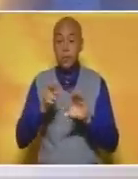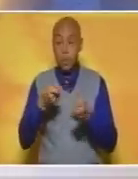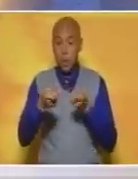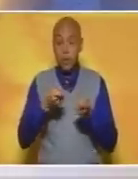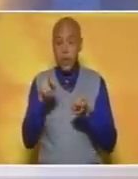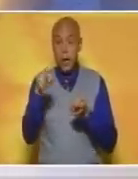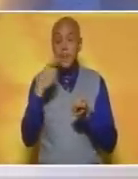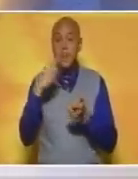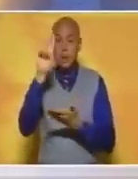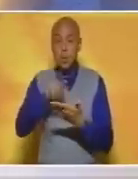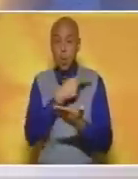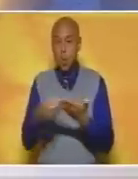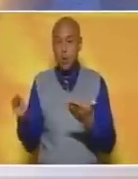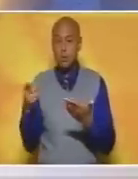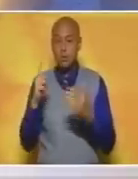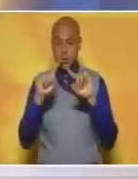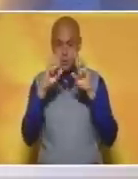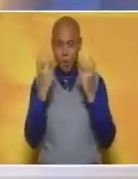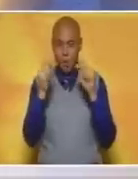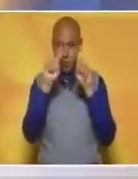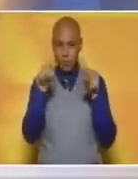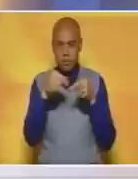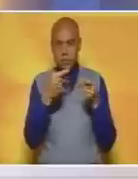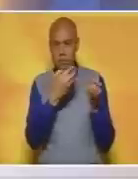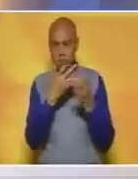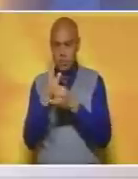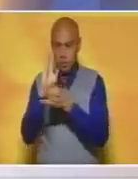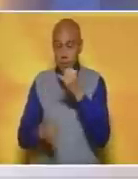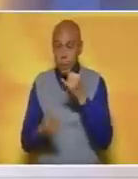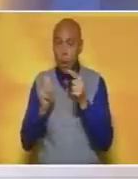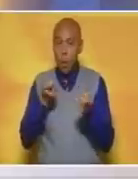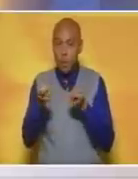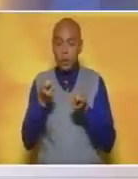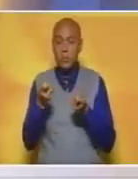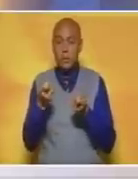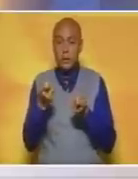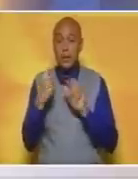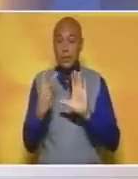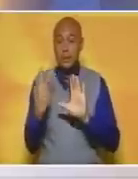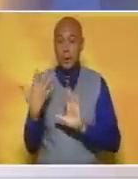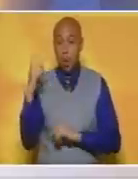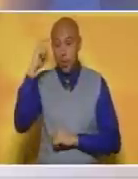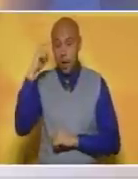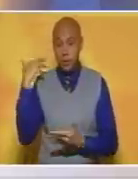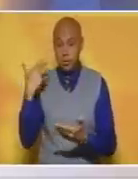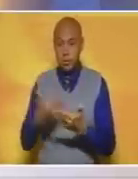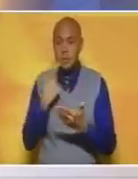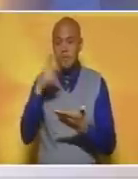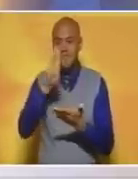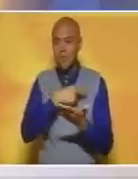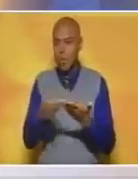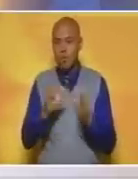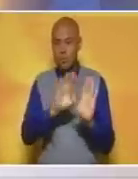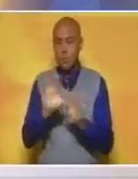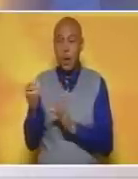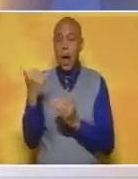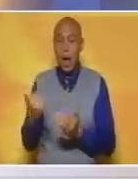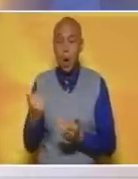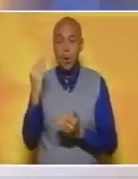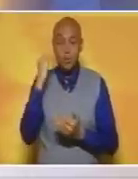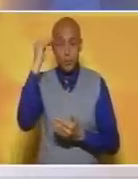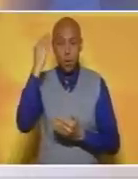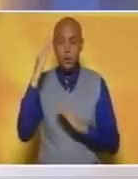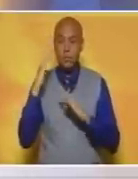el abastecimiento por pico y placa durante los últimos 75 días. 30.000 tanques de gasolina fueron bloqueados